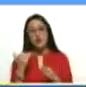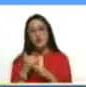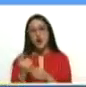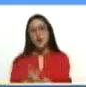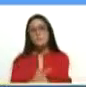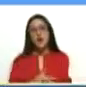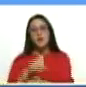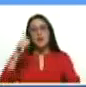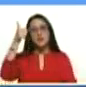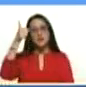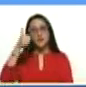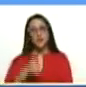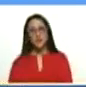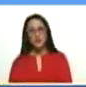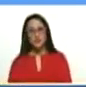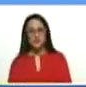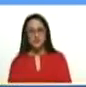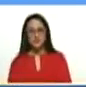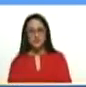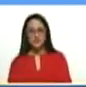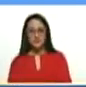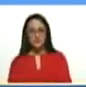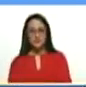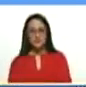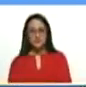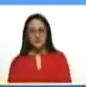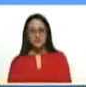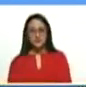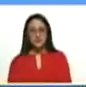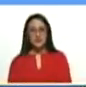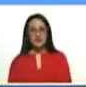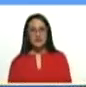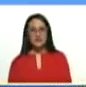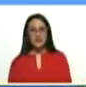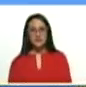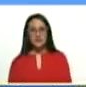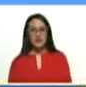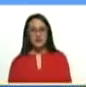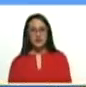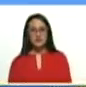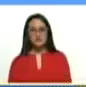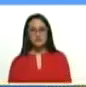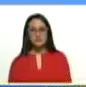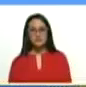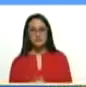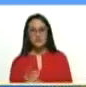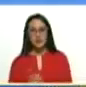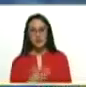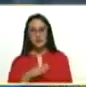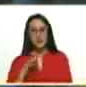como un hermano de nuestro país.